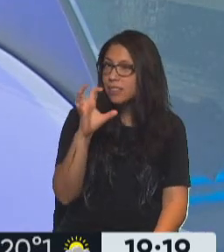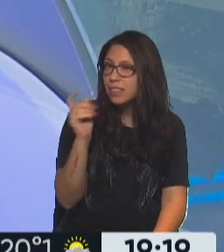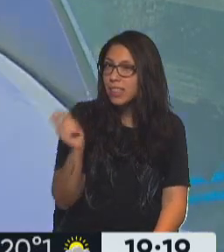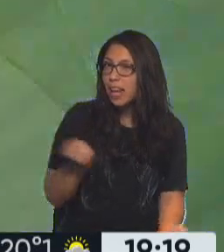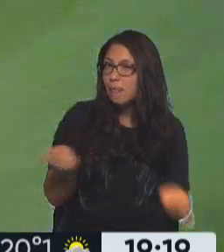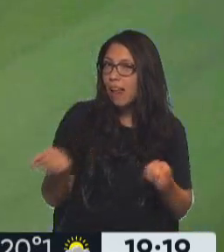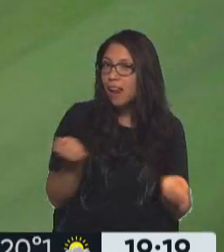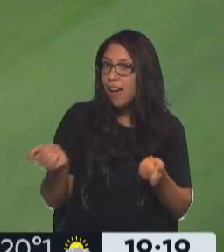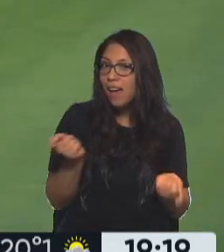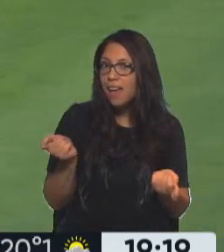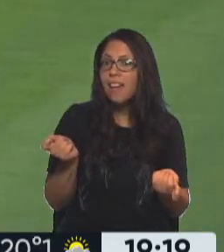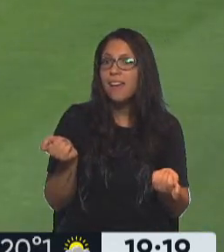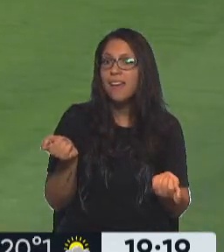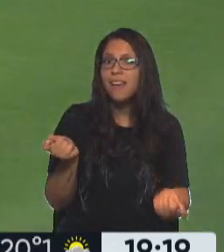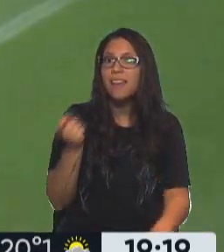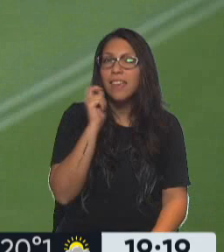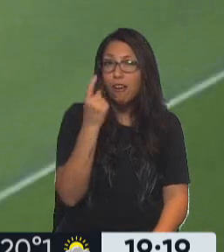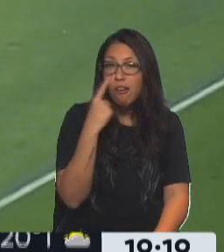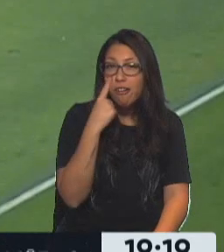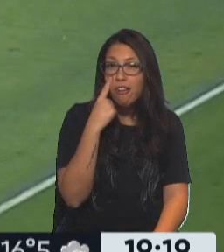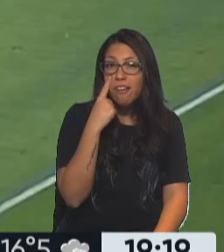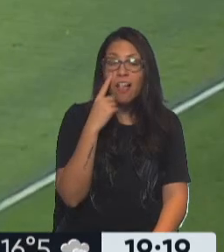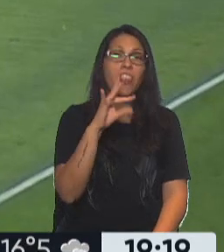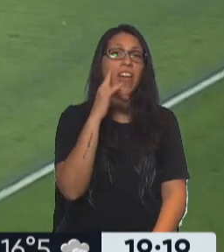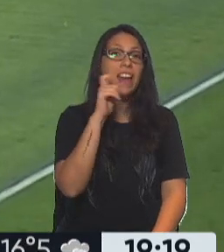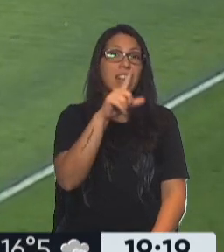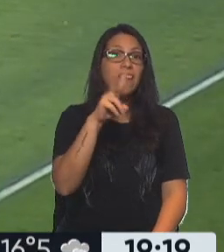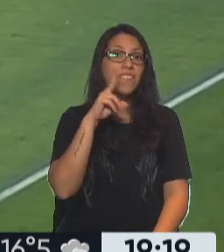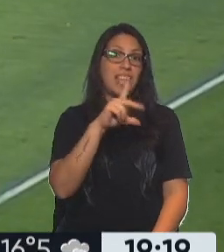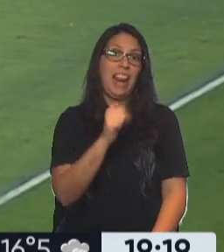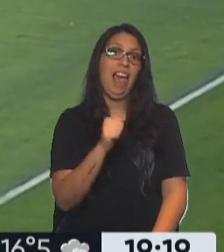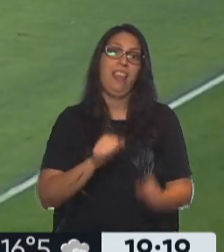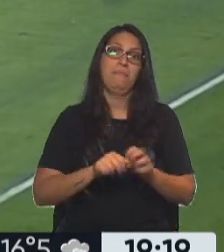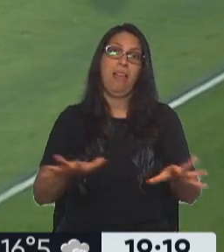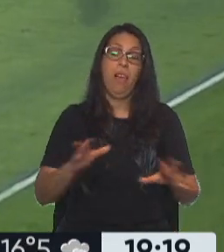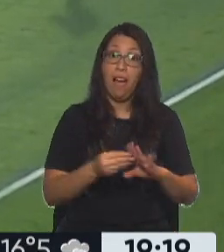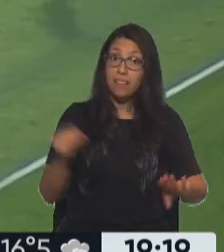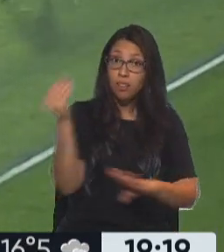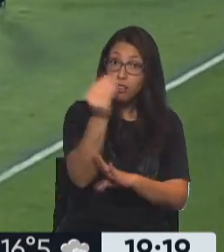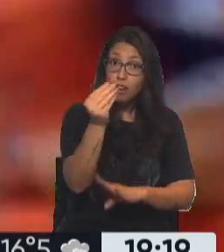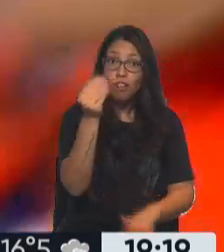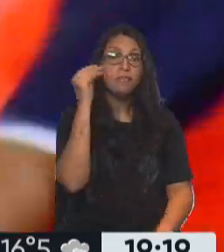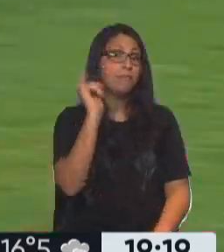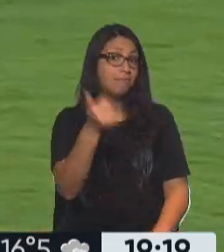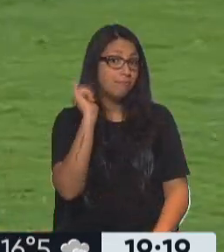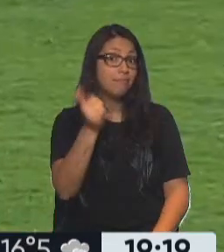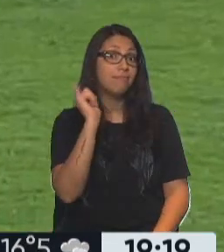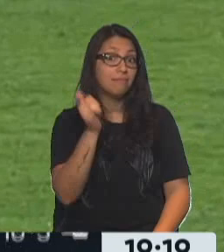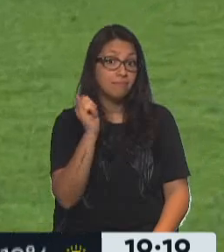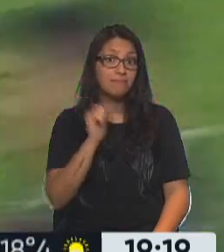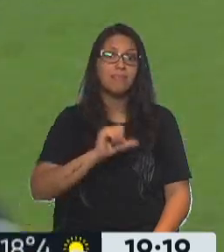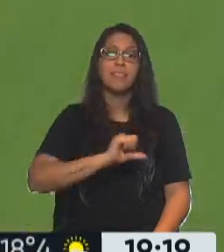gerenciador. A ver si lo conocés. Daniel Vila, hombre de los medios. ¿Y ascendió? Ascendió. Uy, qué bueno. Le